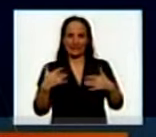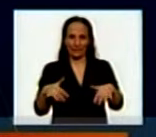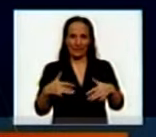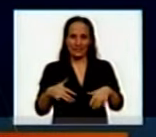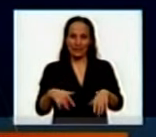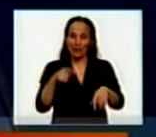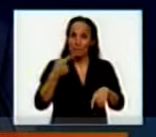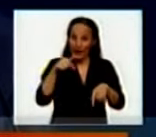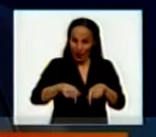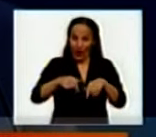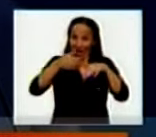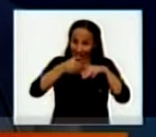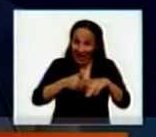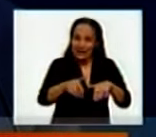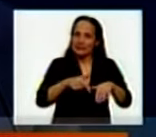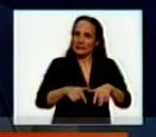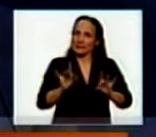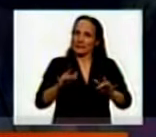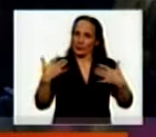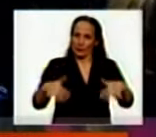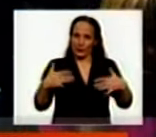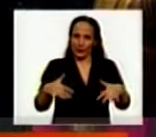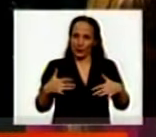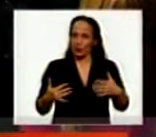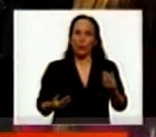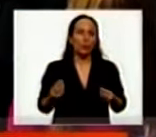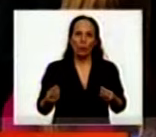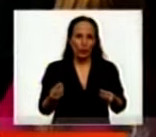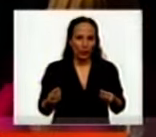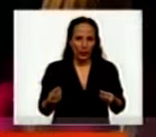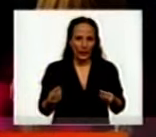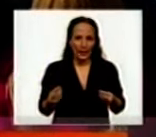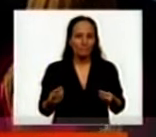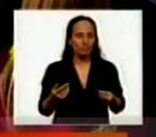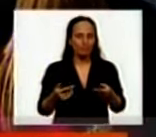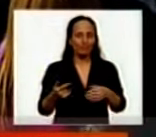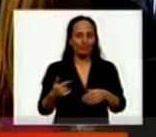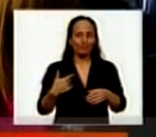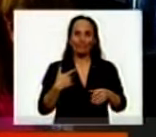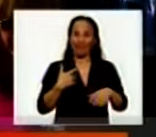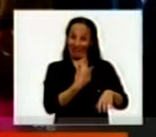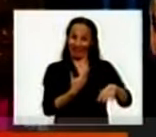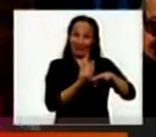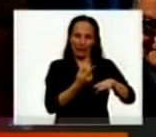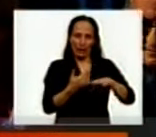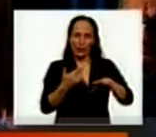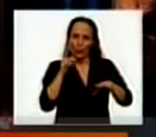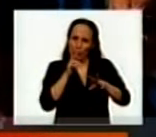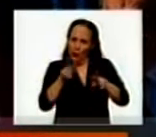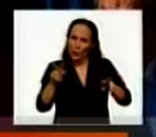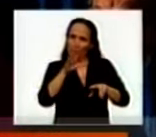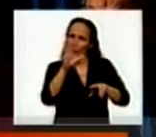es especialmente difícil, porque encontramos un país y un Estado